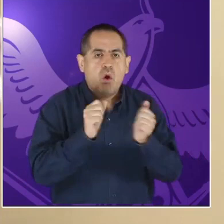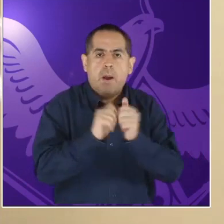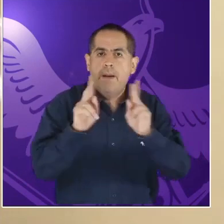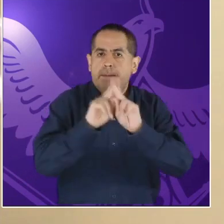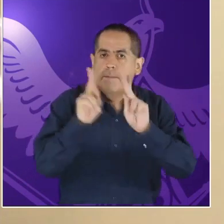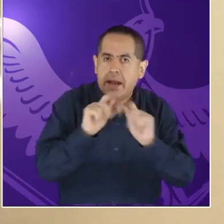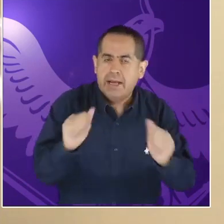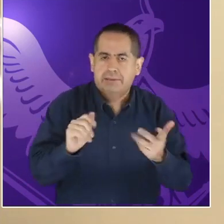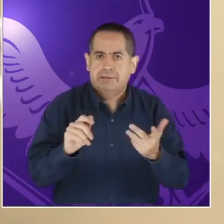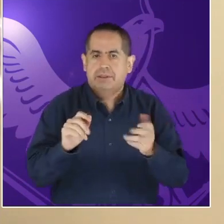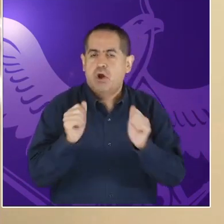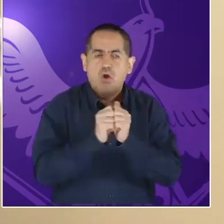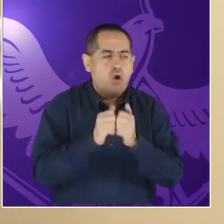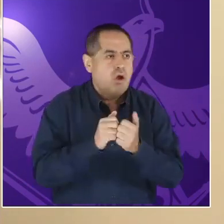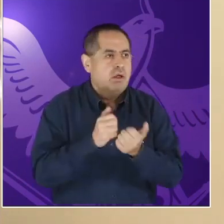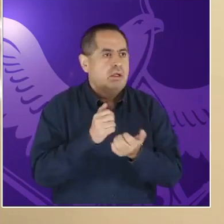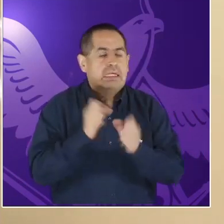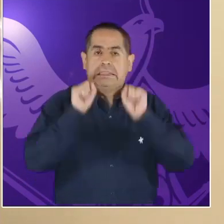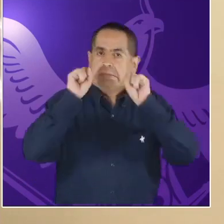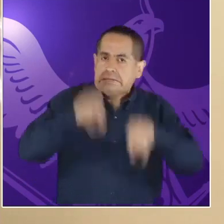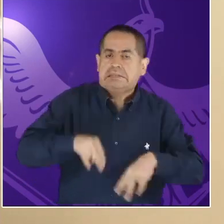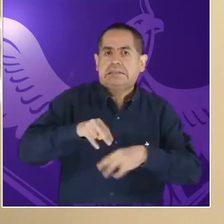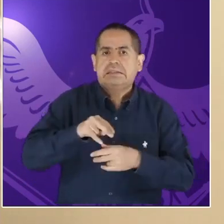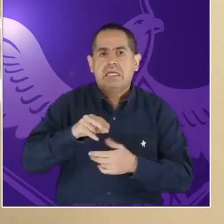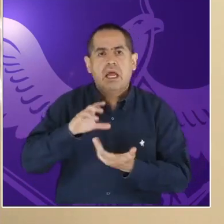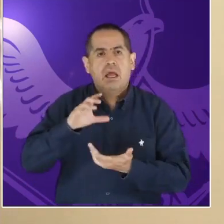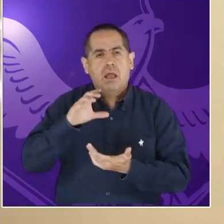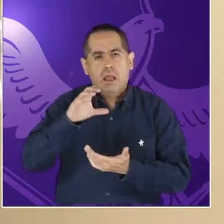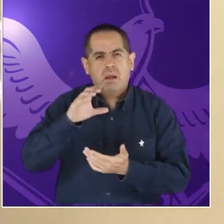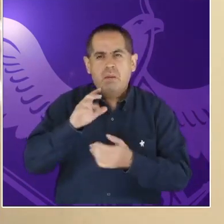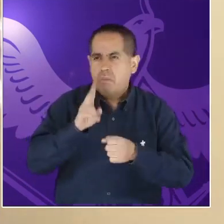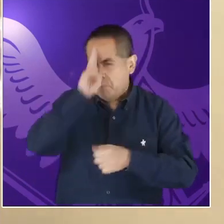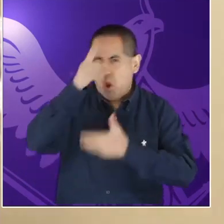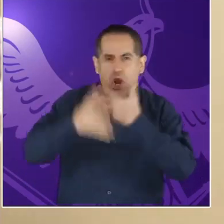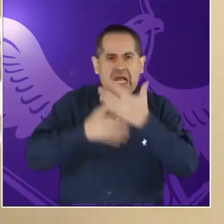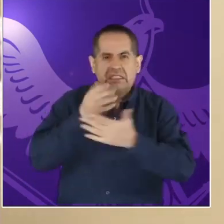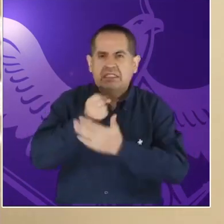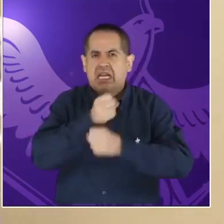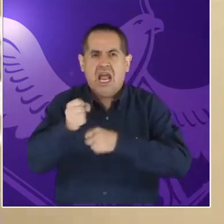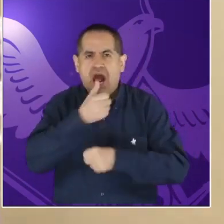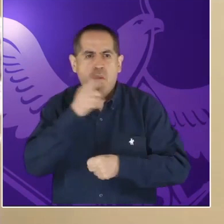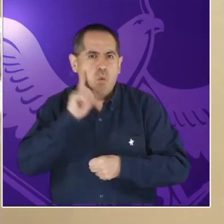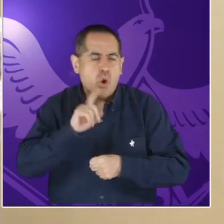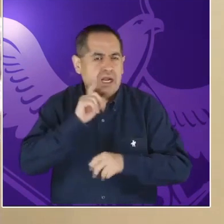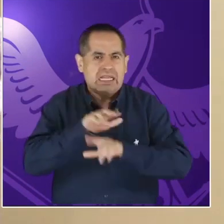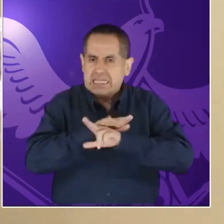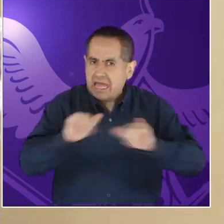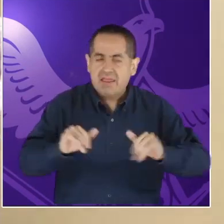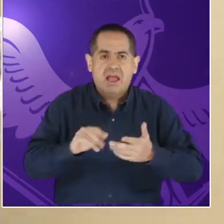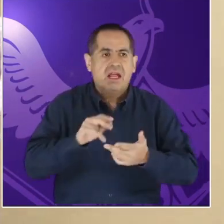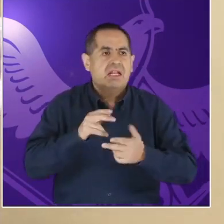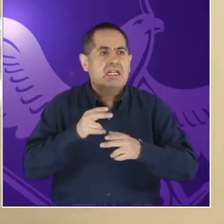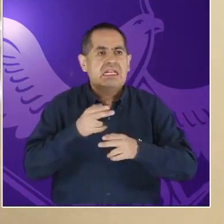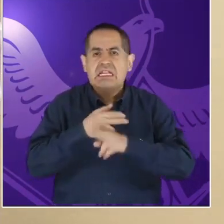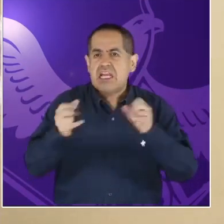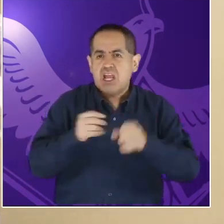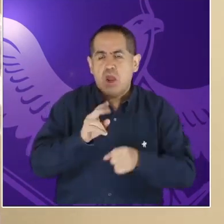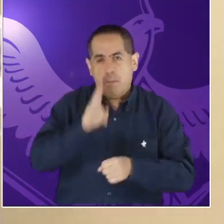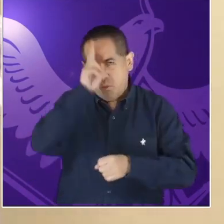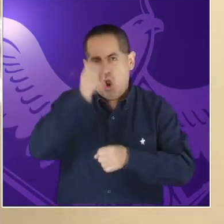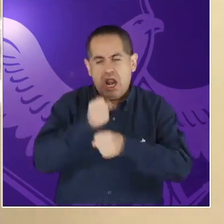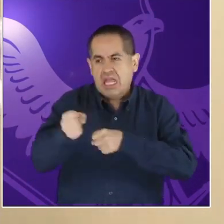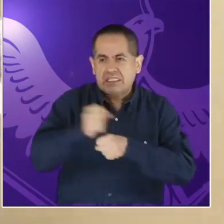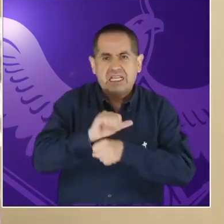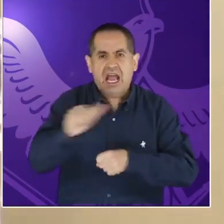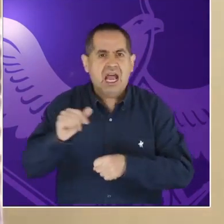paz y propiciar espacios libres de violencia de género, libres de violencia en contra de las mujeres, libres